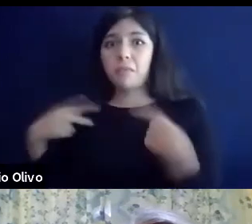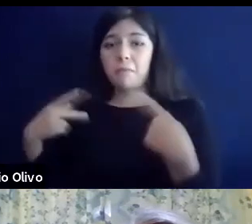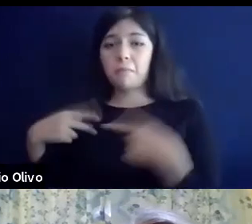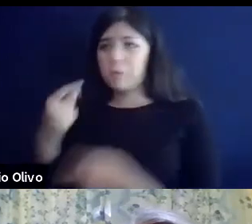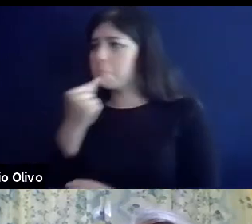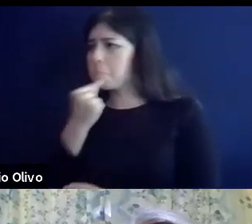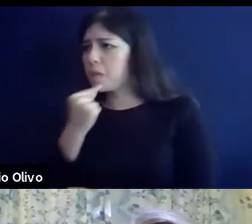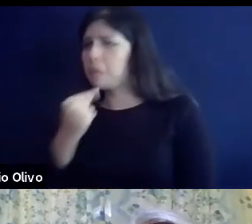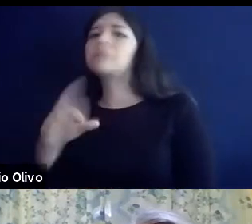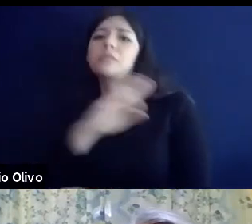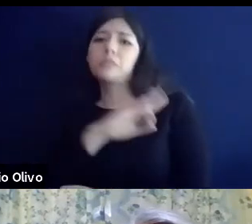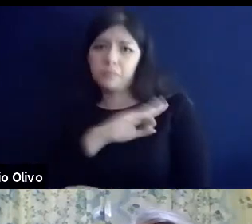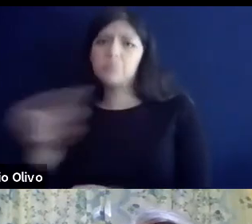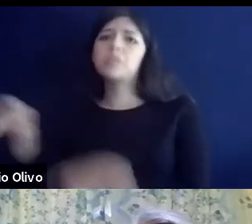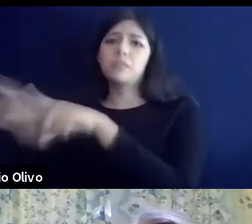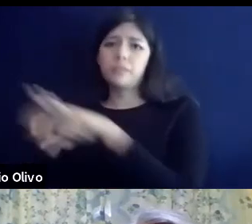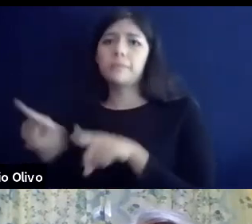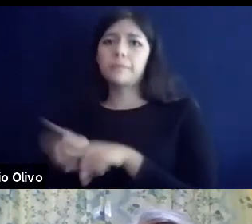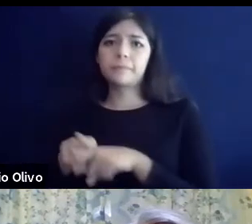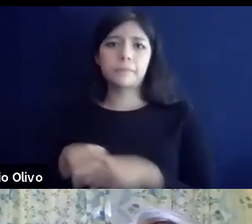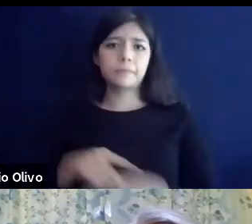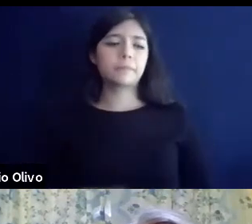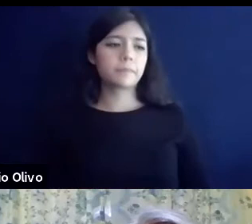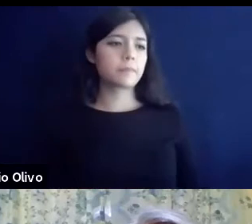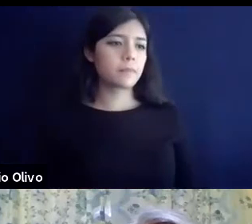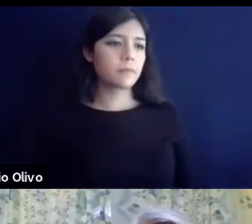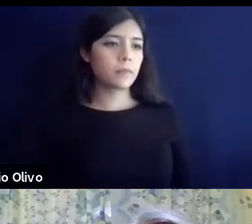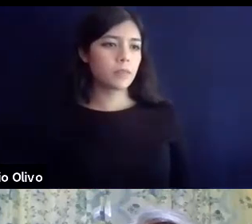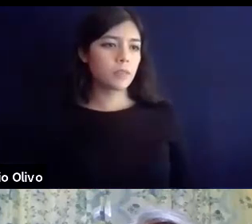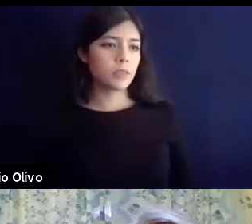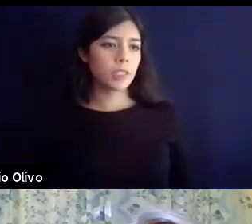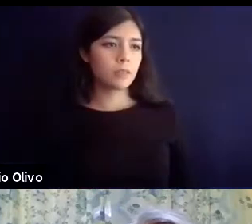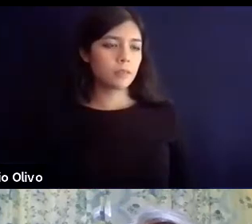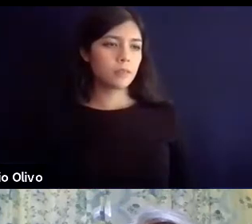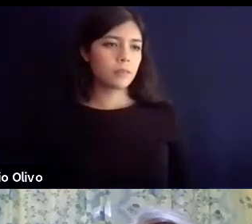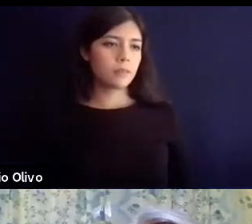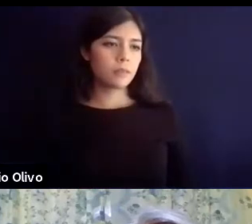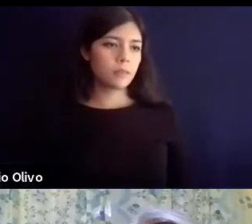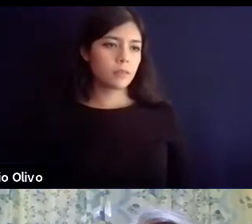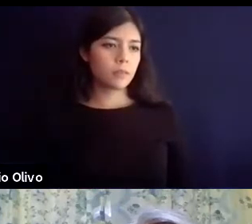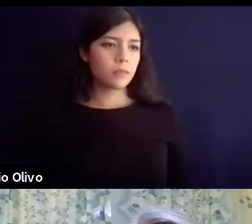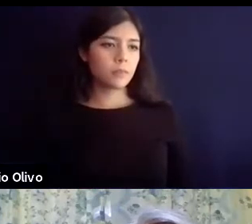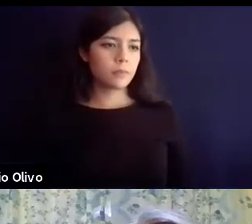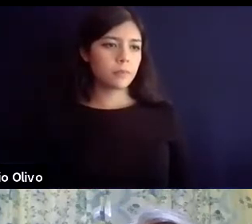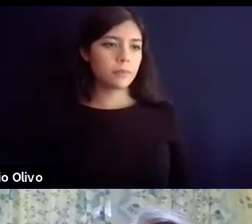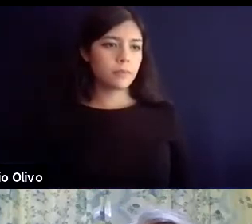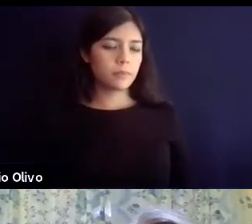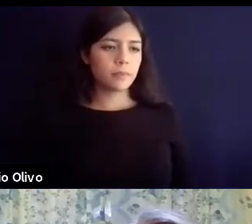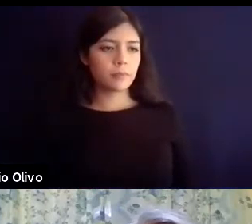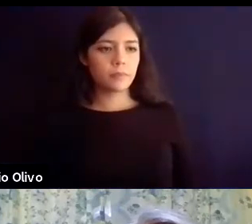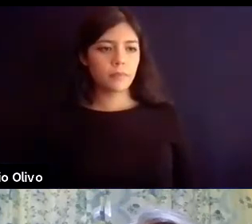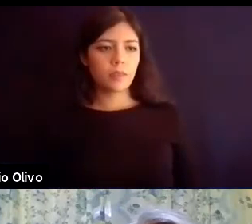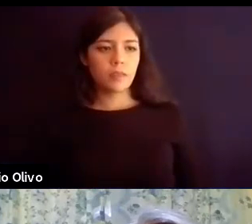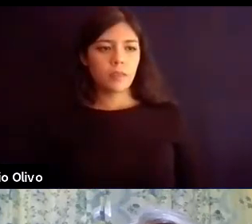van empezando. Sin embargo, acabas de mencionar algo con lo que me he topado mucho. Digo, yo no